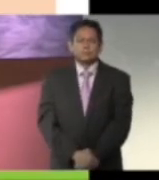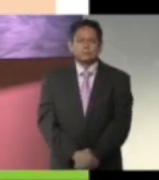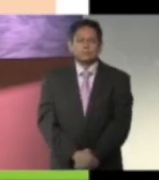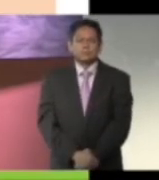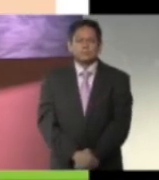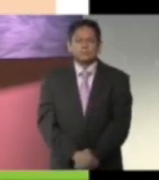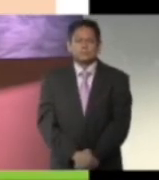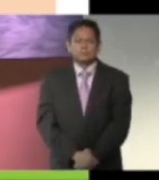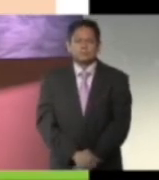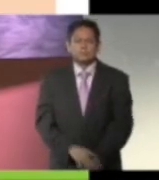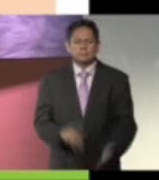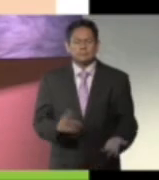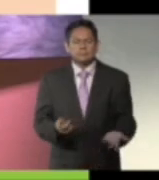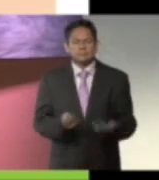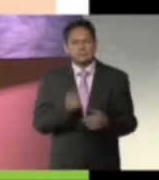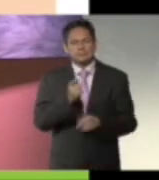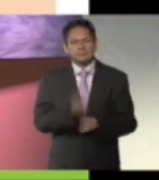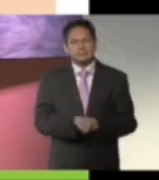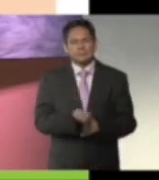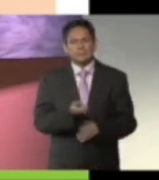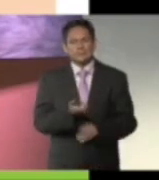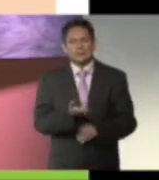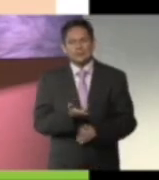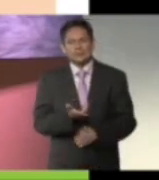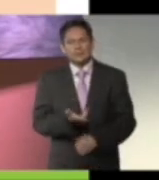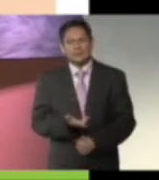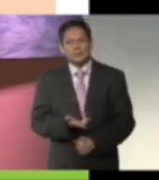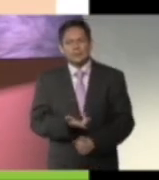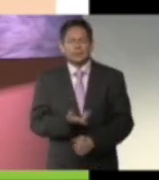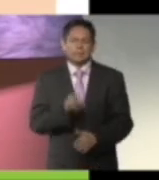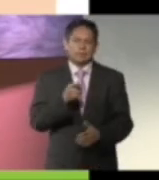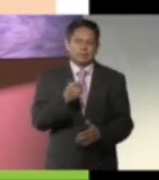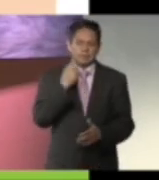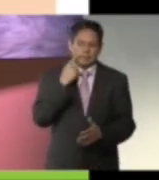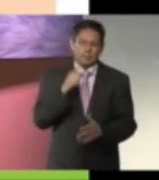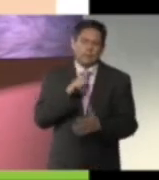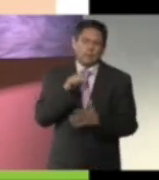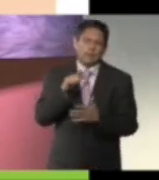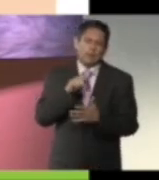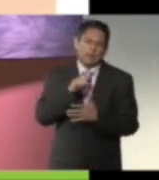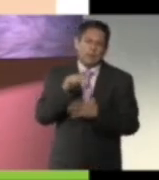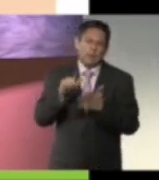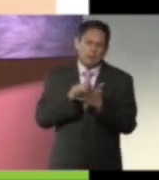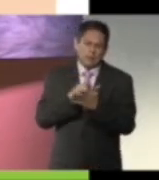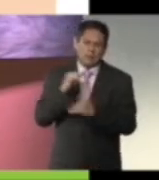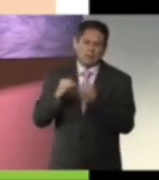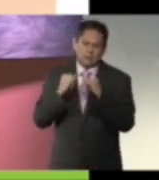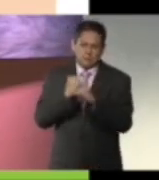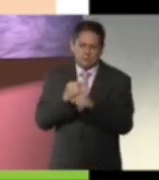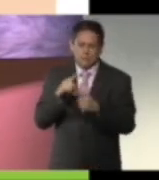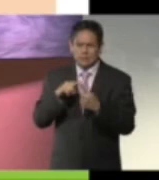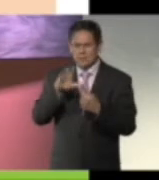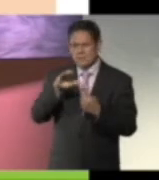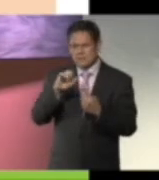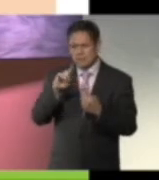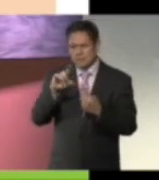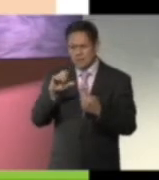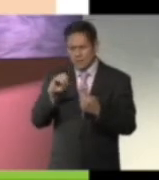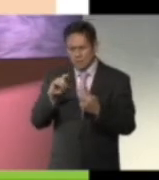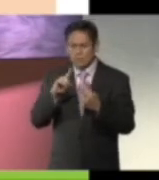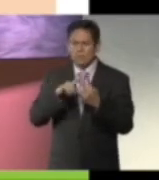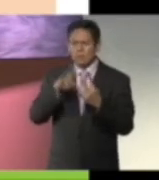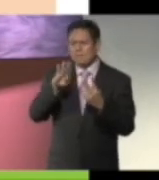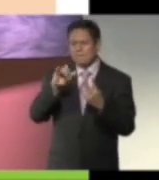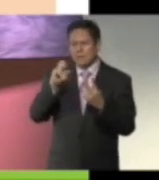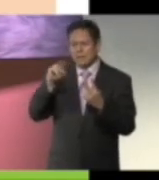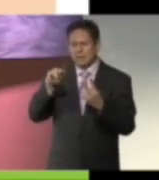¿Esto qué nos implica además de estas convenciones, de la Convención de la CEDAW, de la Convención de Belén para, bueno, la Interamericana de Belén para,